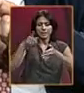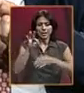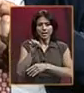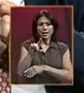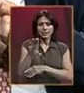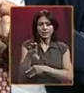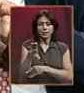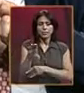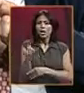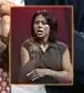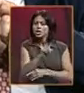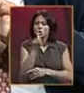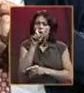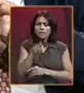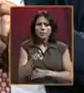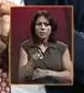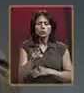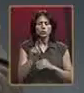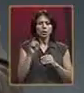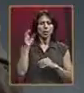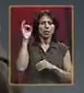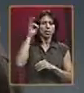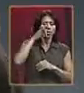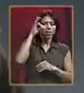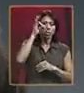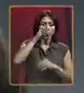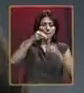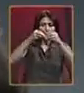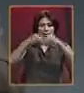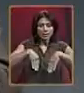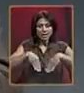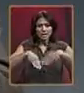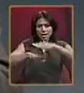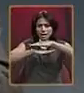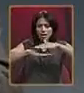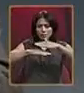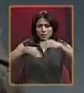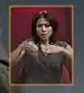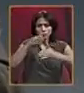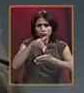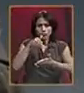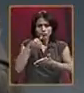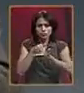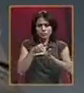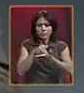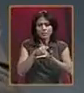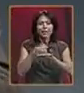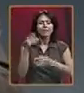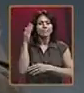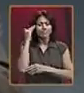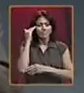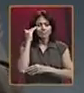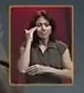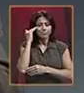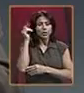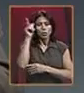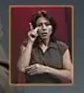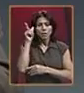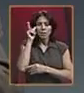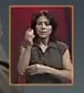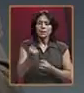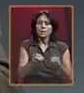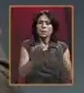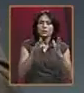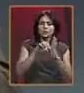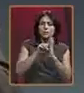vista cuál es entonces el eje. Obviamente hay todo un elemento de simbología, de ideologías en